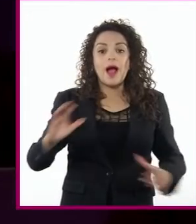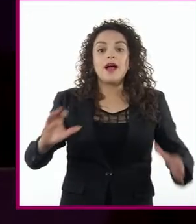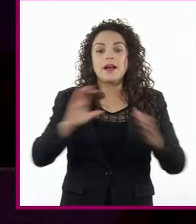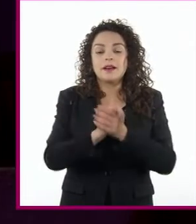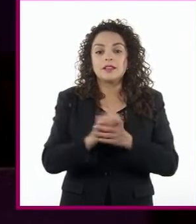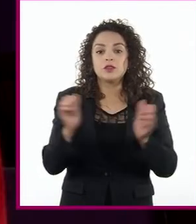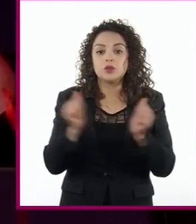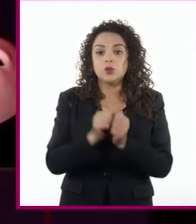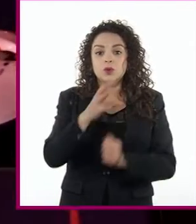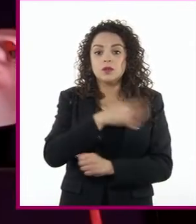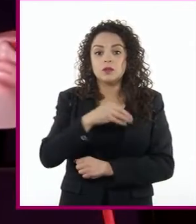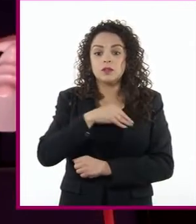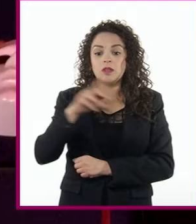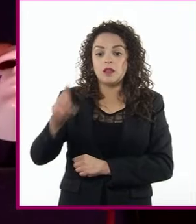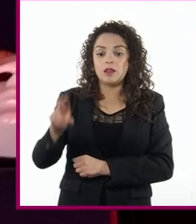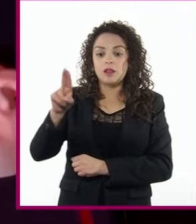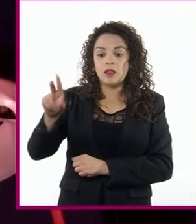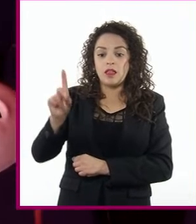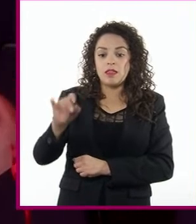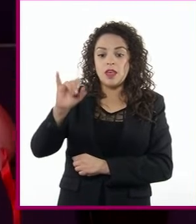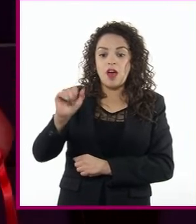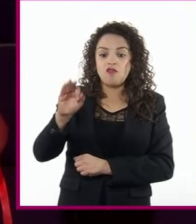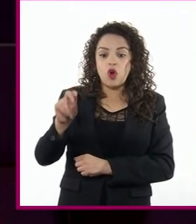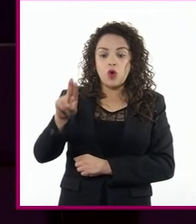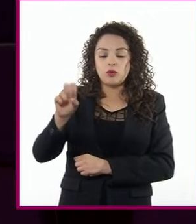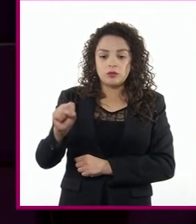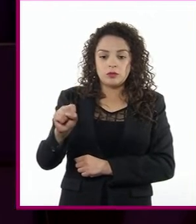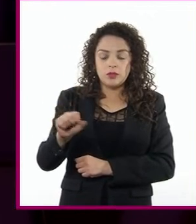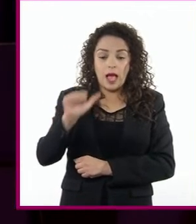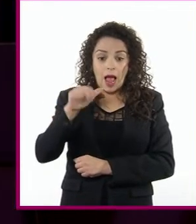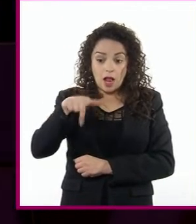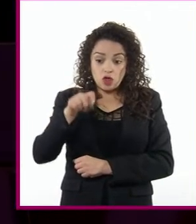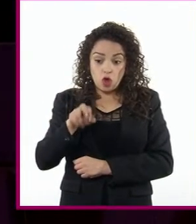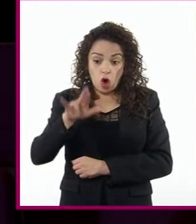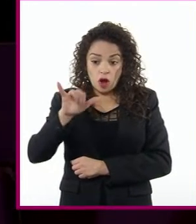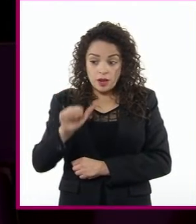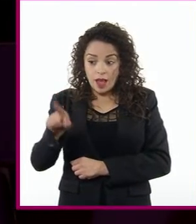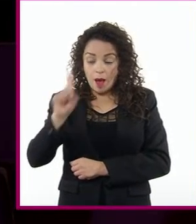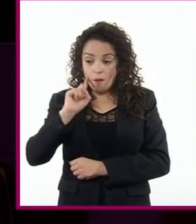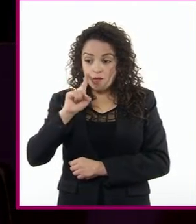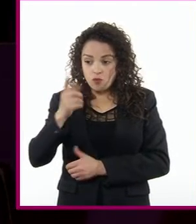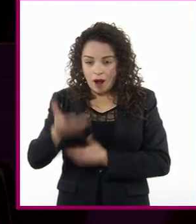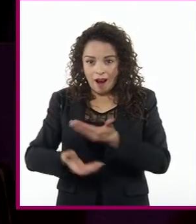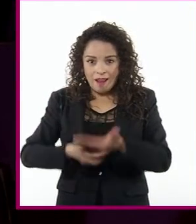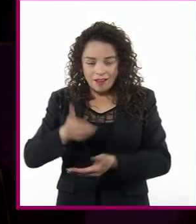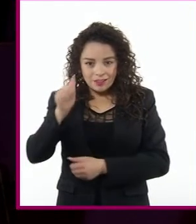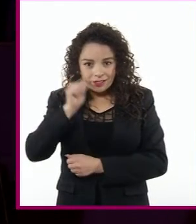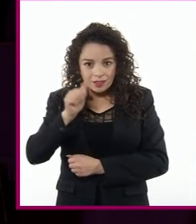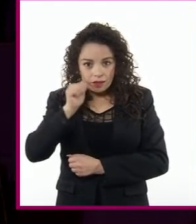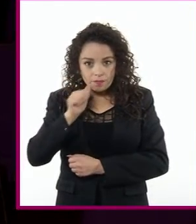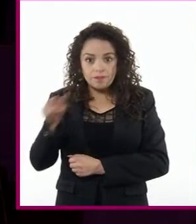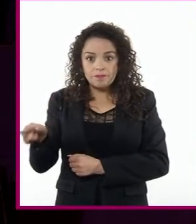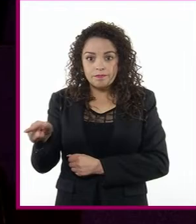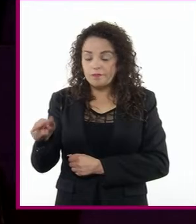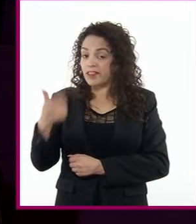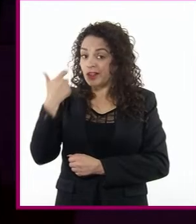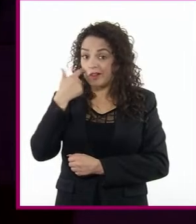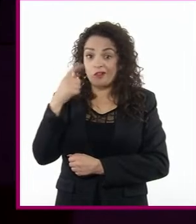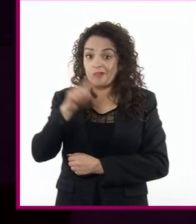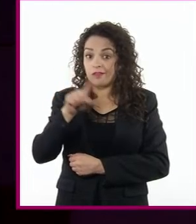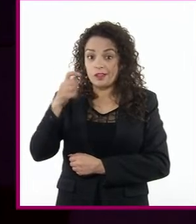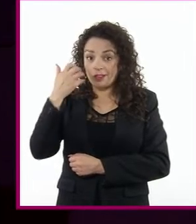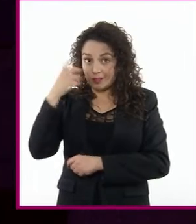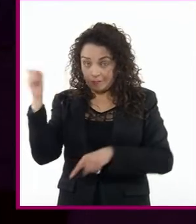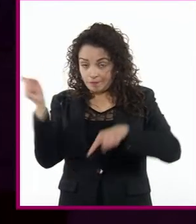doctor Diafoirus. Antonia, su fiel servidora, está dispuesta a impedirlo.